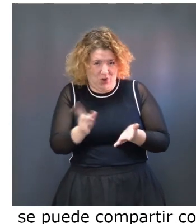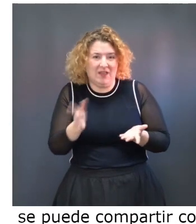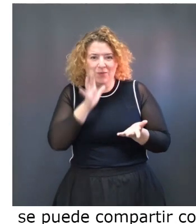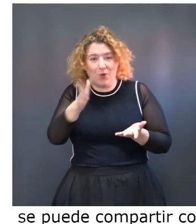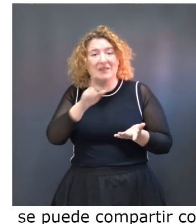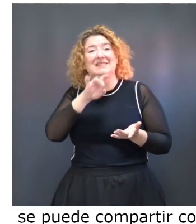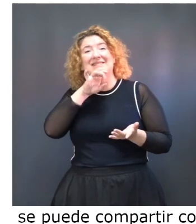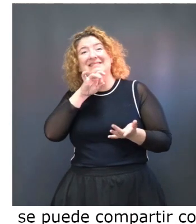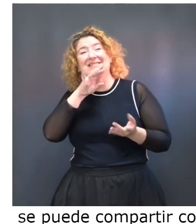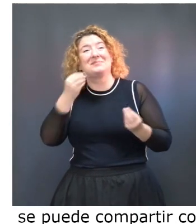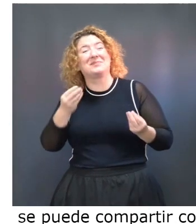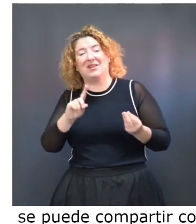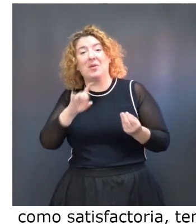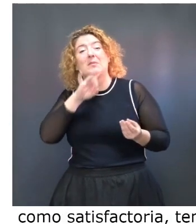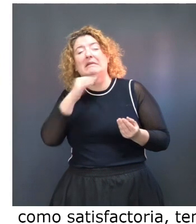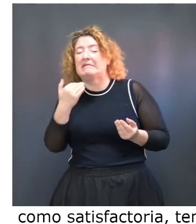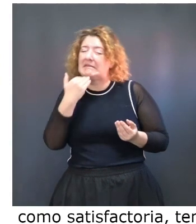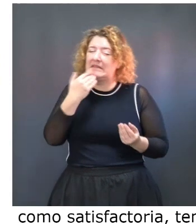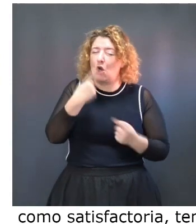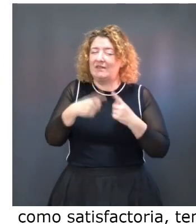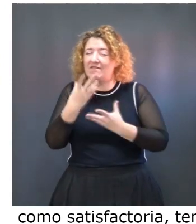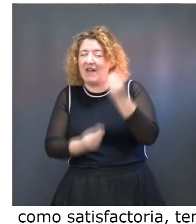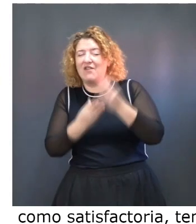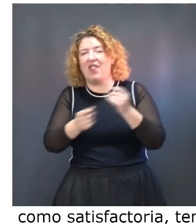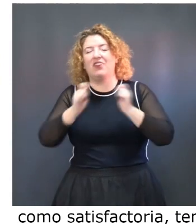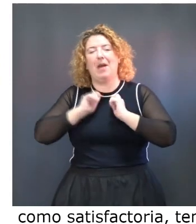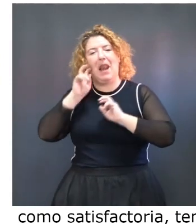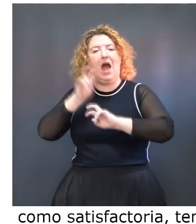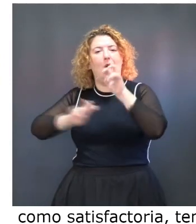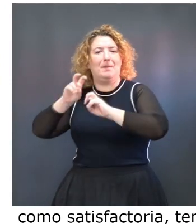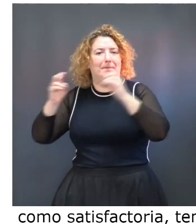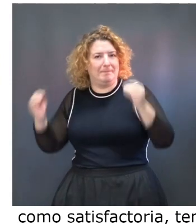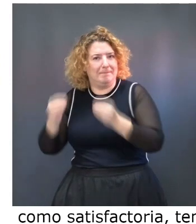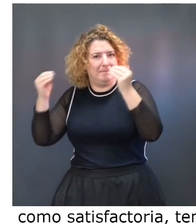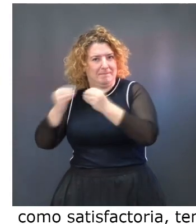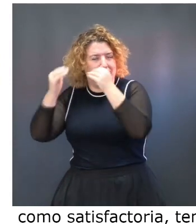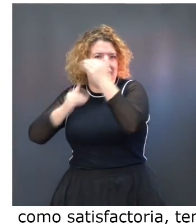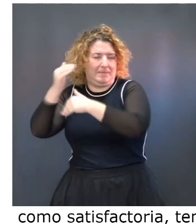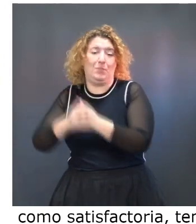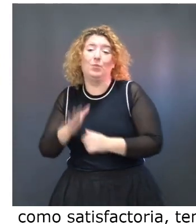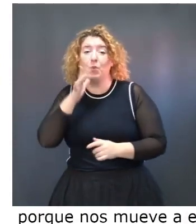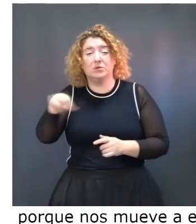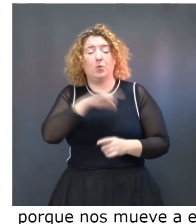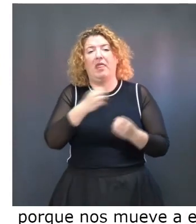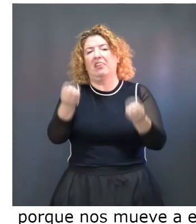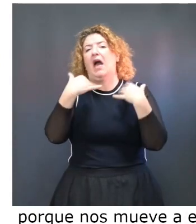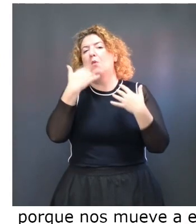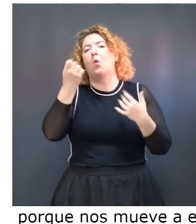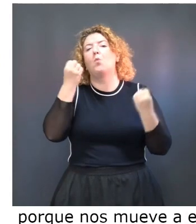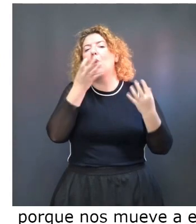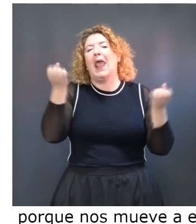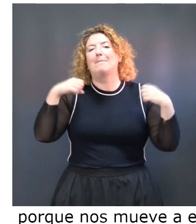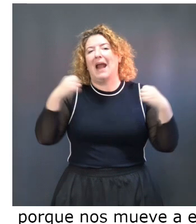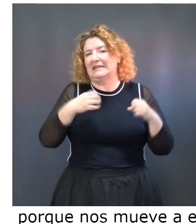Pero bueno, un punto de luz, por llamarlo de alguna manera, de alguna buena práctica, algo que hayáis considerado